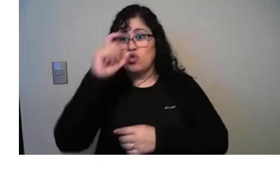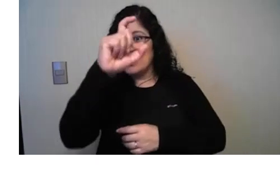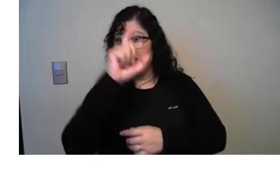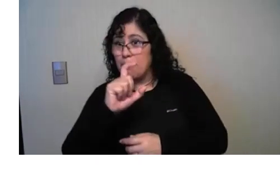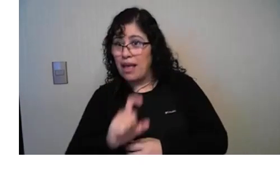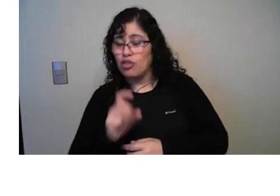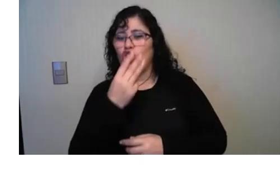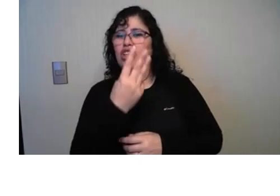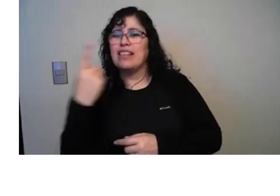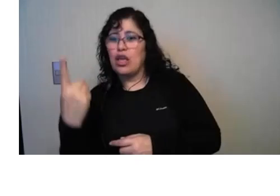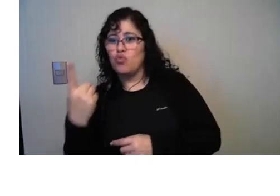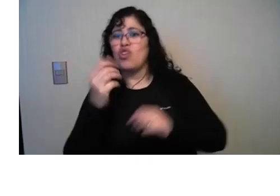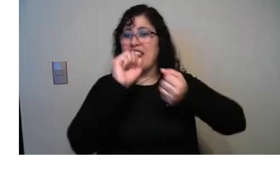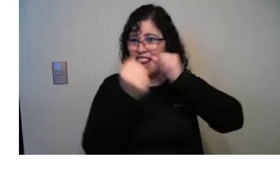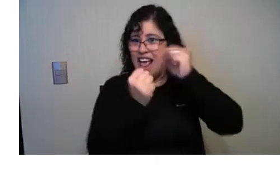estos segmentos